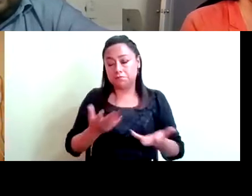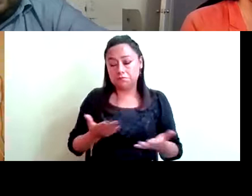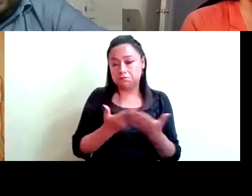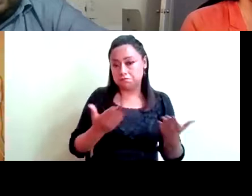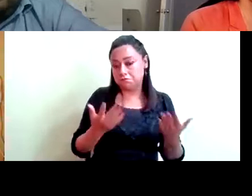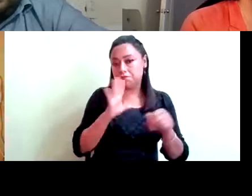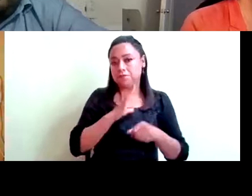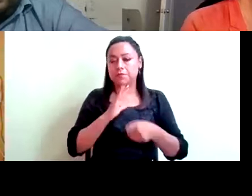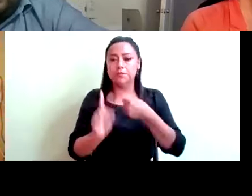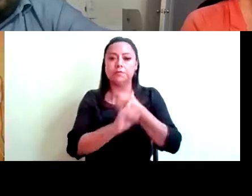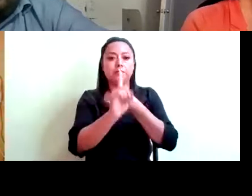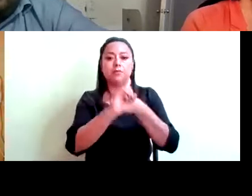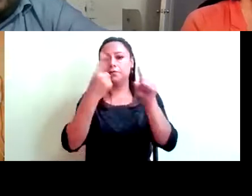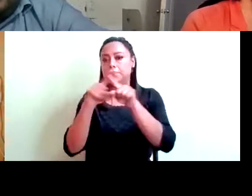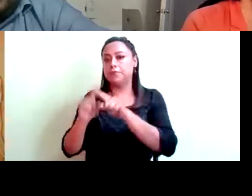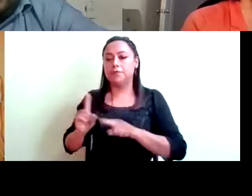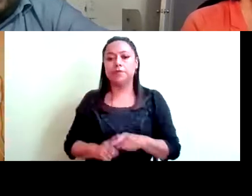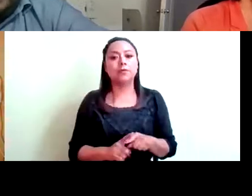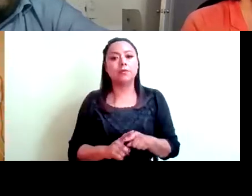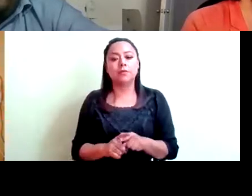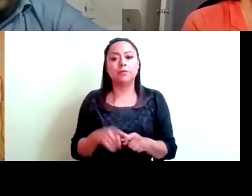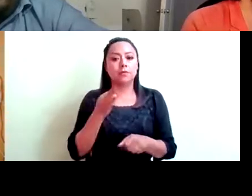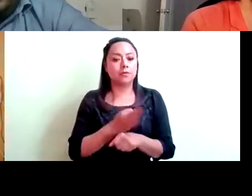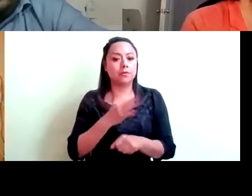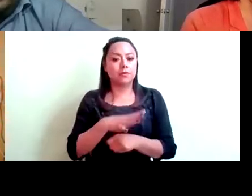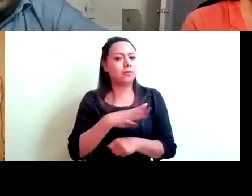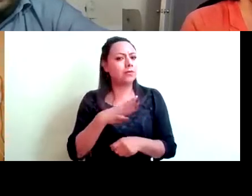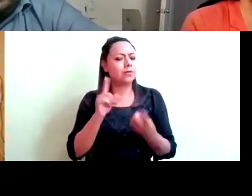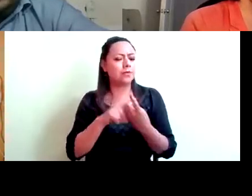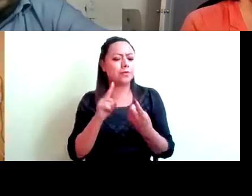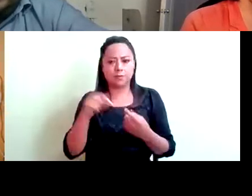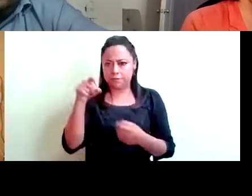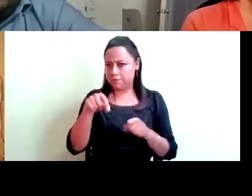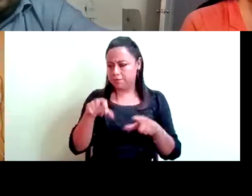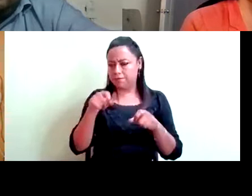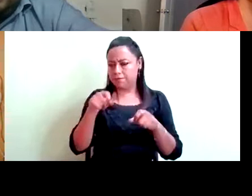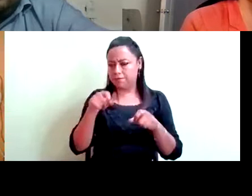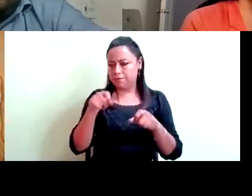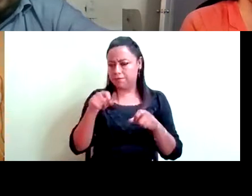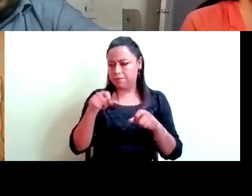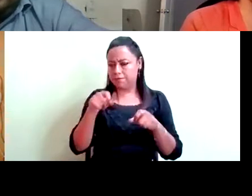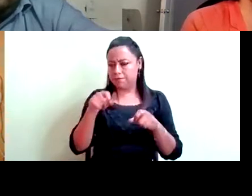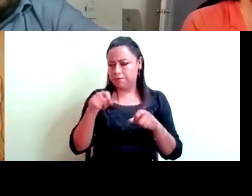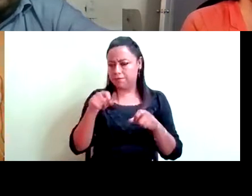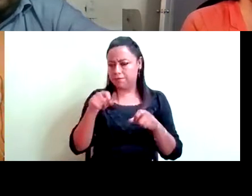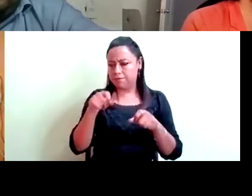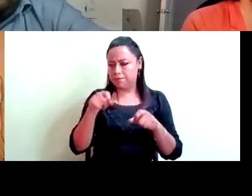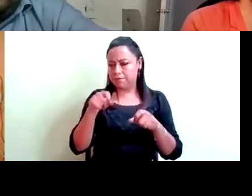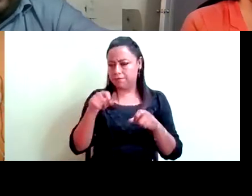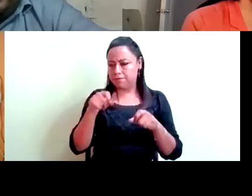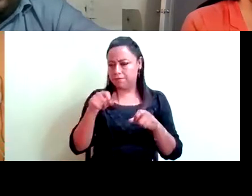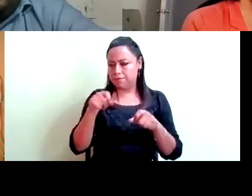diversas que nos han comentado incluso en la propia ciudad y que se está trabajando arduamente en estos tiempos,